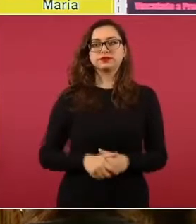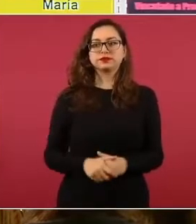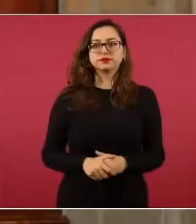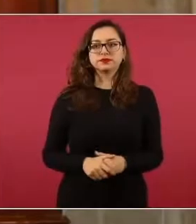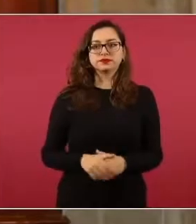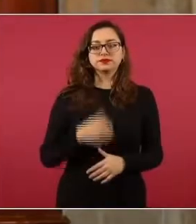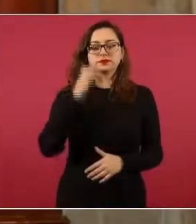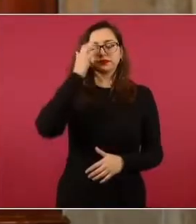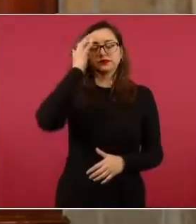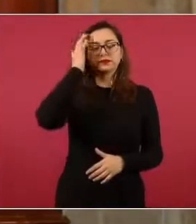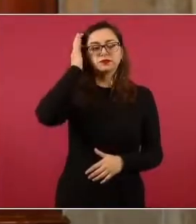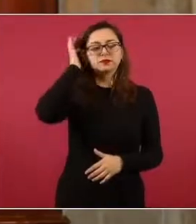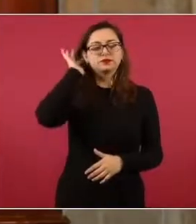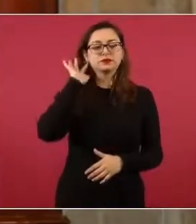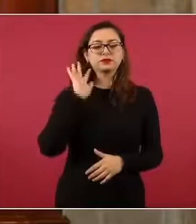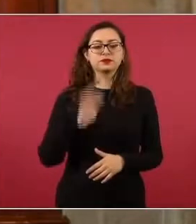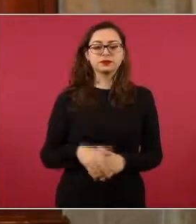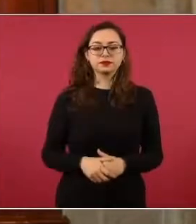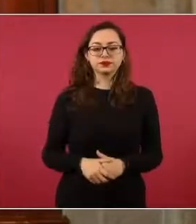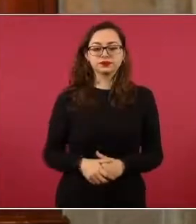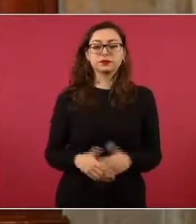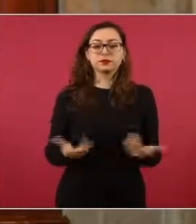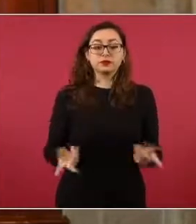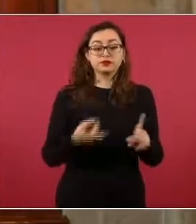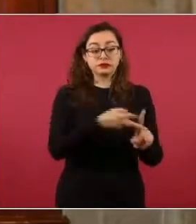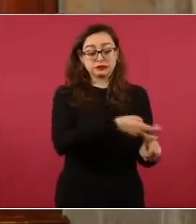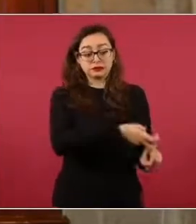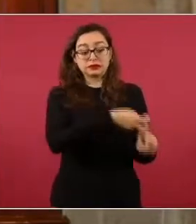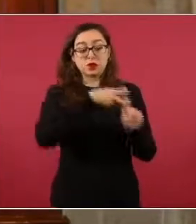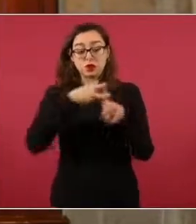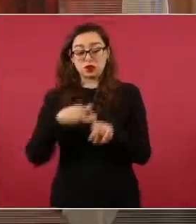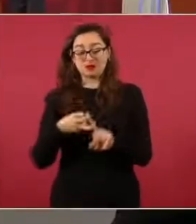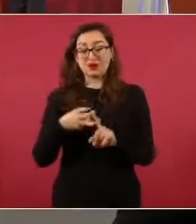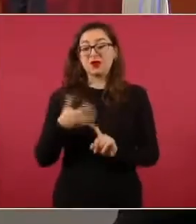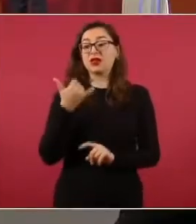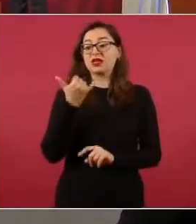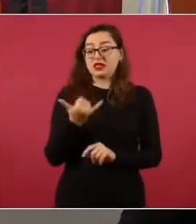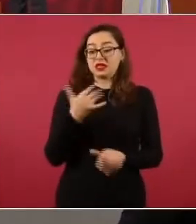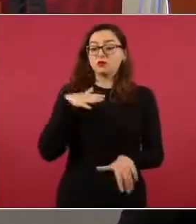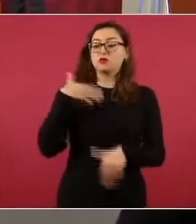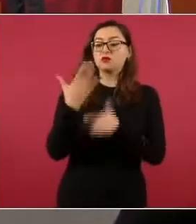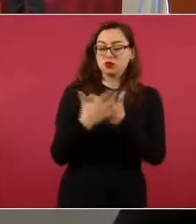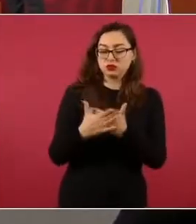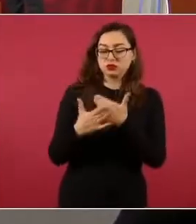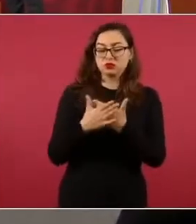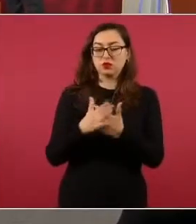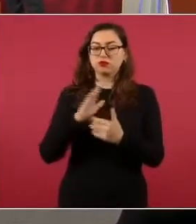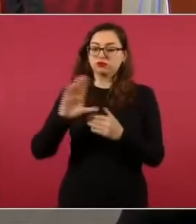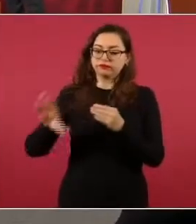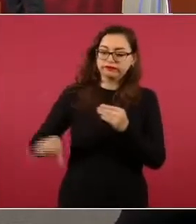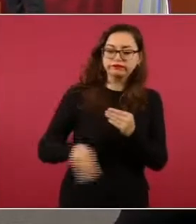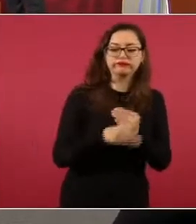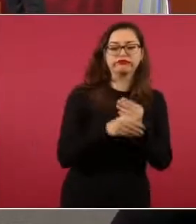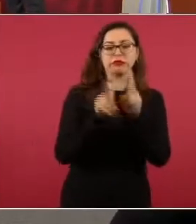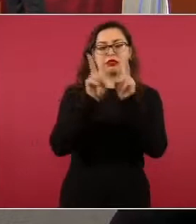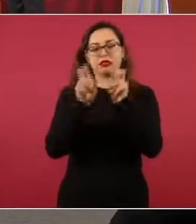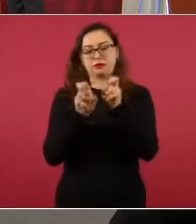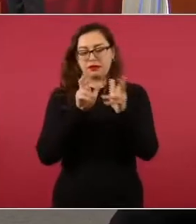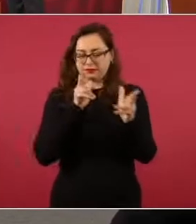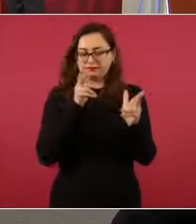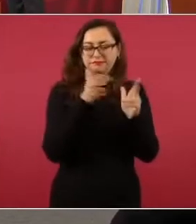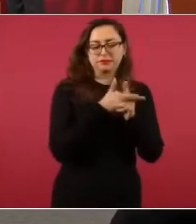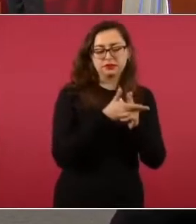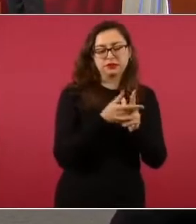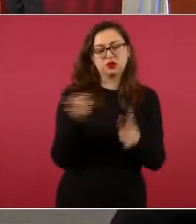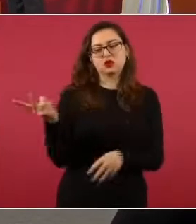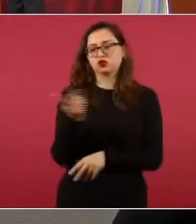este delito, se desprenderá también su presunta participación en el feminicidio. Ya están ambos detenidos